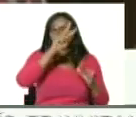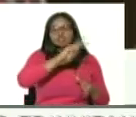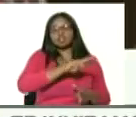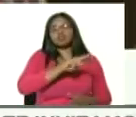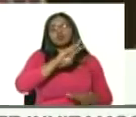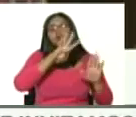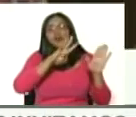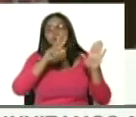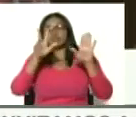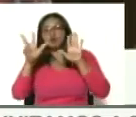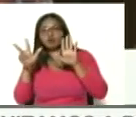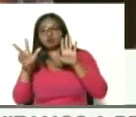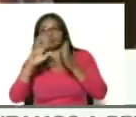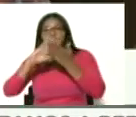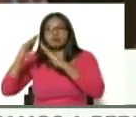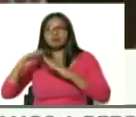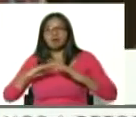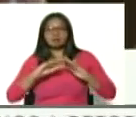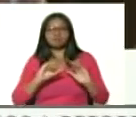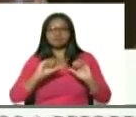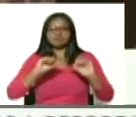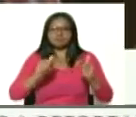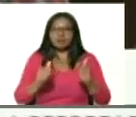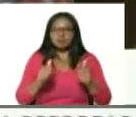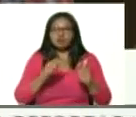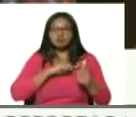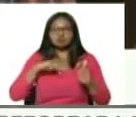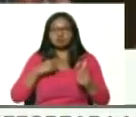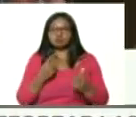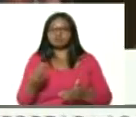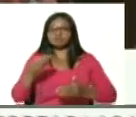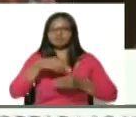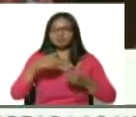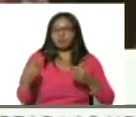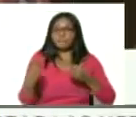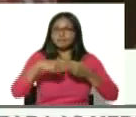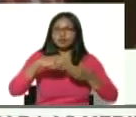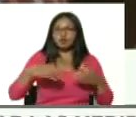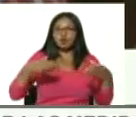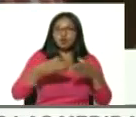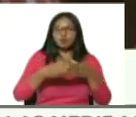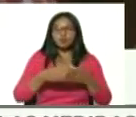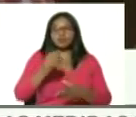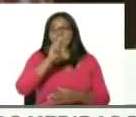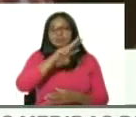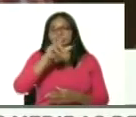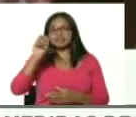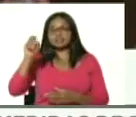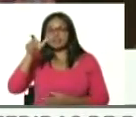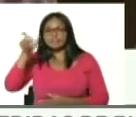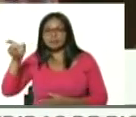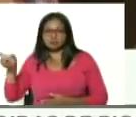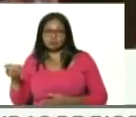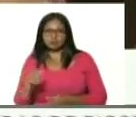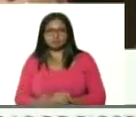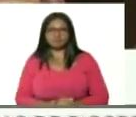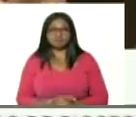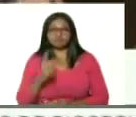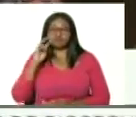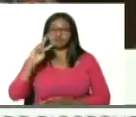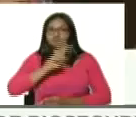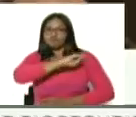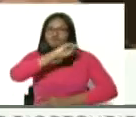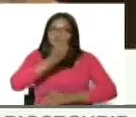1.298 comunas donde hemos instalado o donde hemos constituido este equipo mínimo de 300 personas. De verdad que hay una